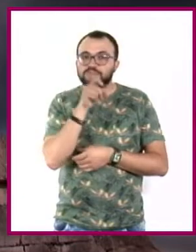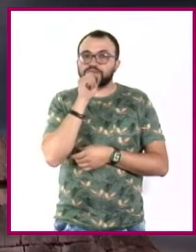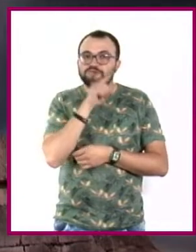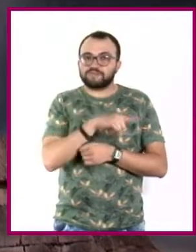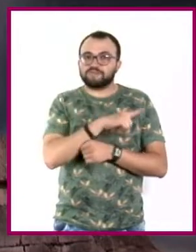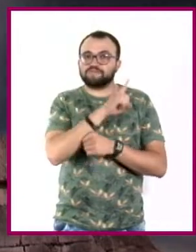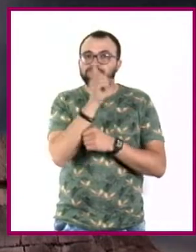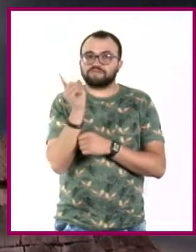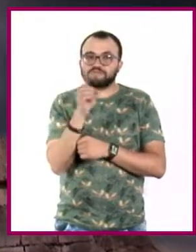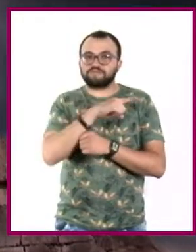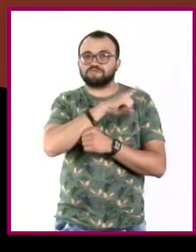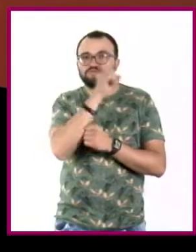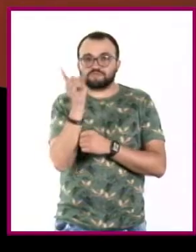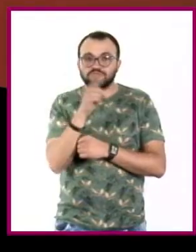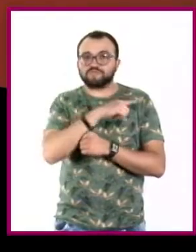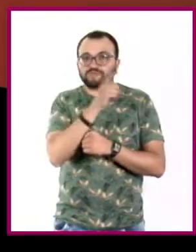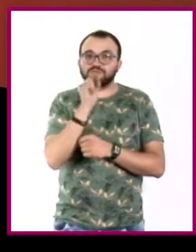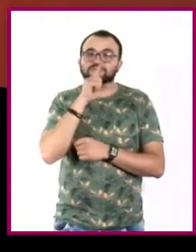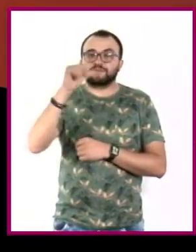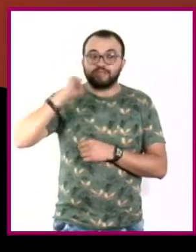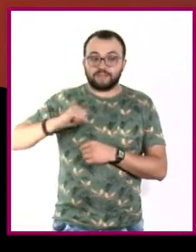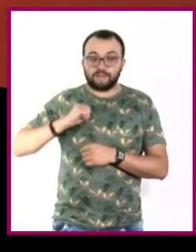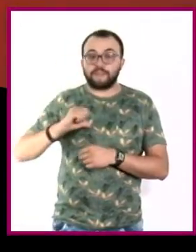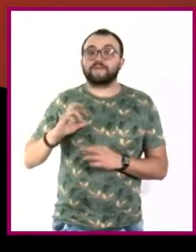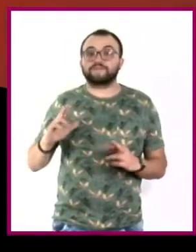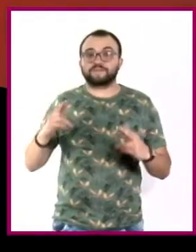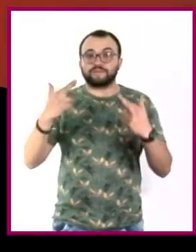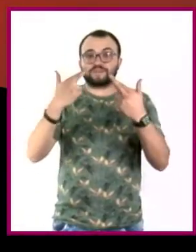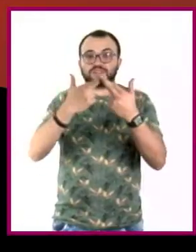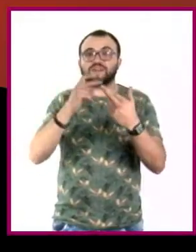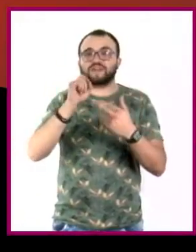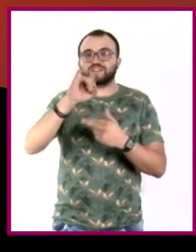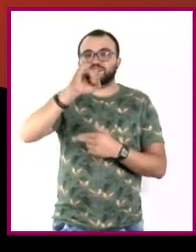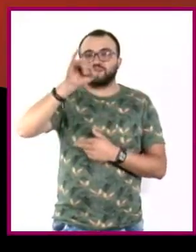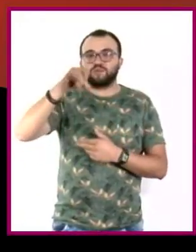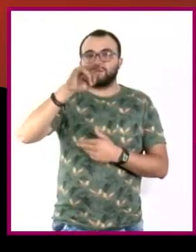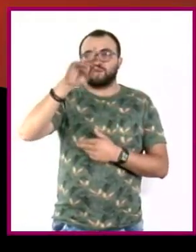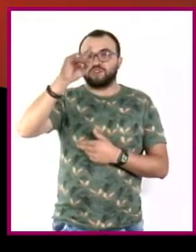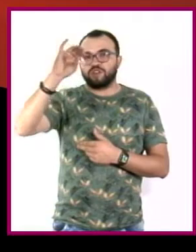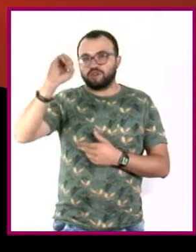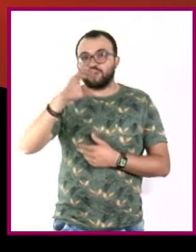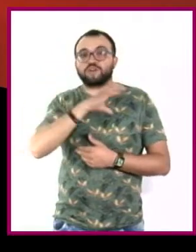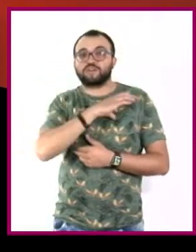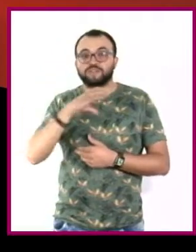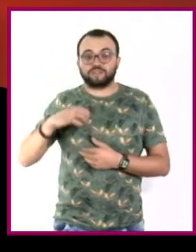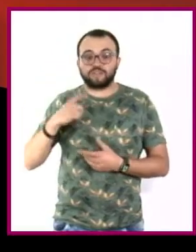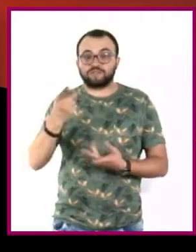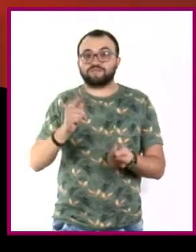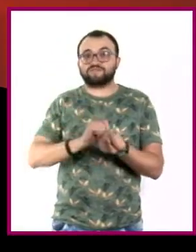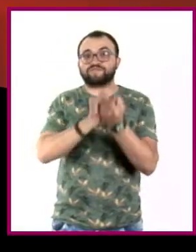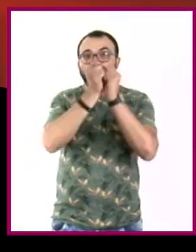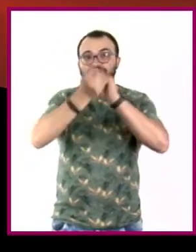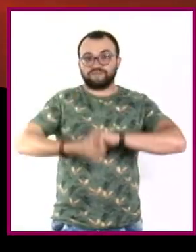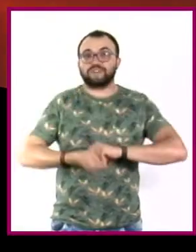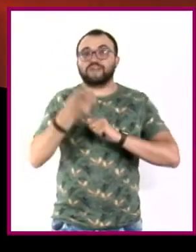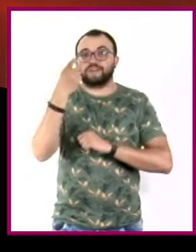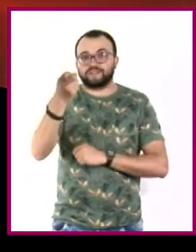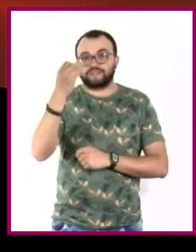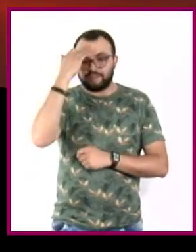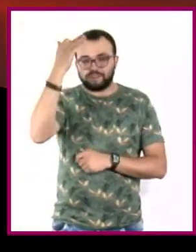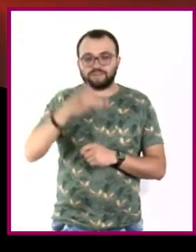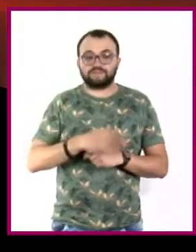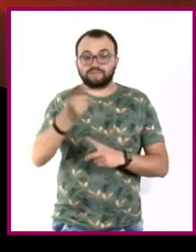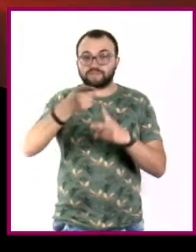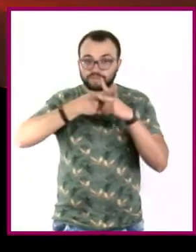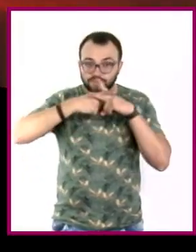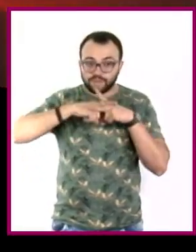que las de nuestros ancestros. La religión judeo-cristiana transformaría esa concepción del tiempo. El inicio y el